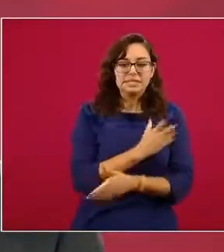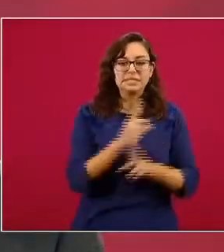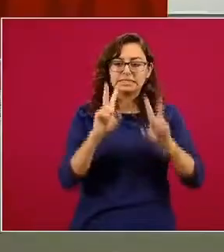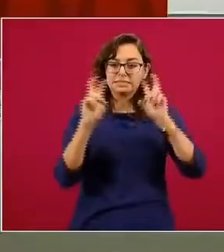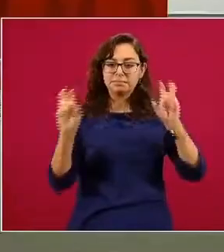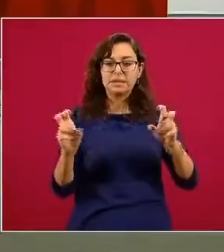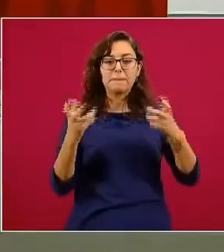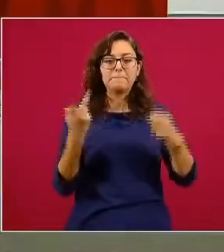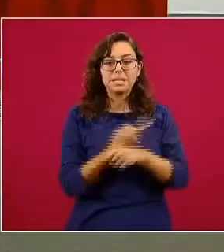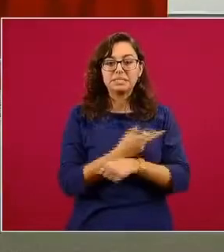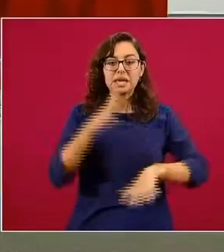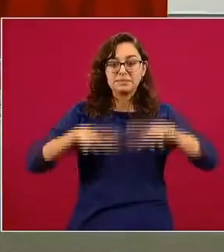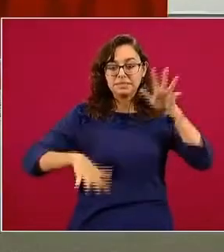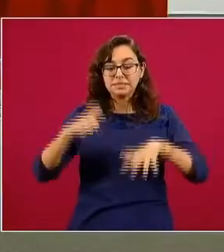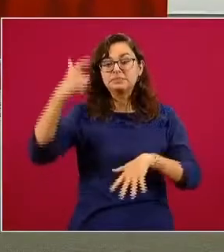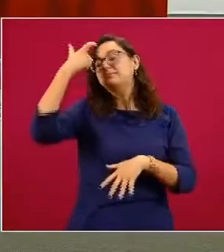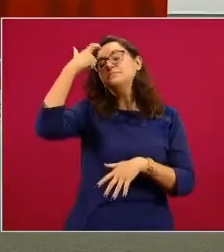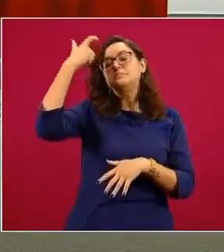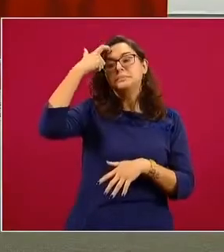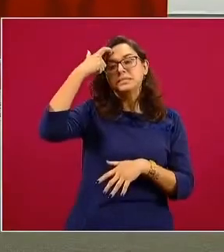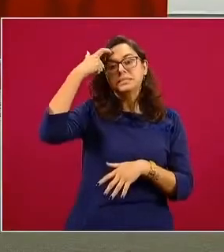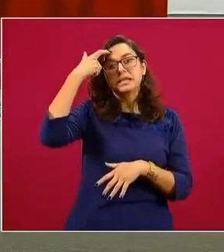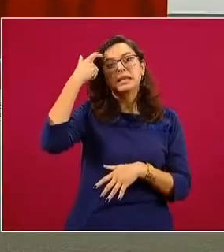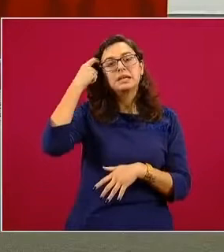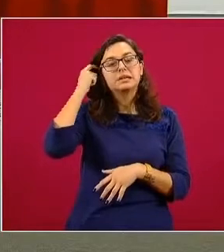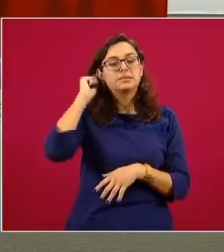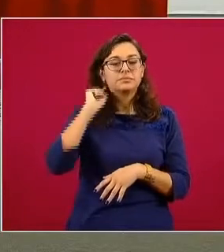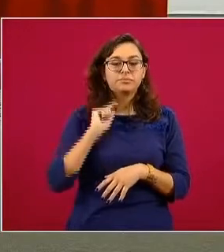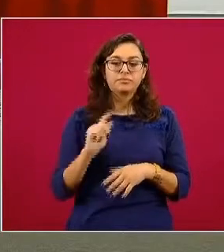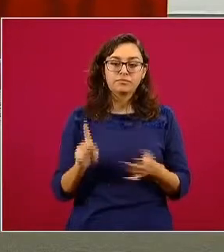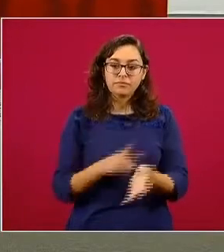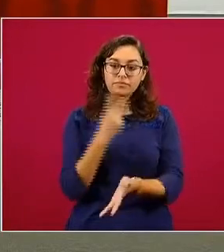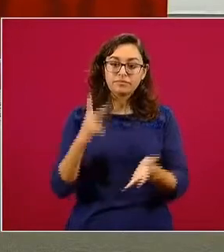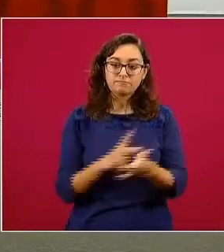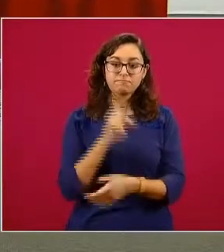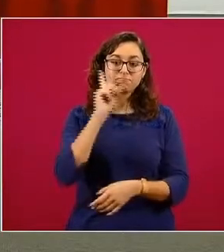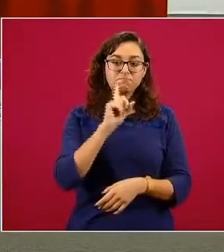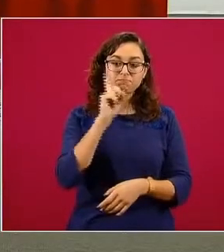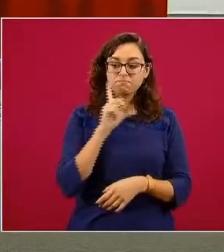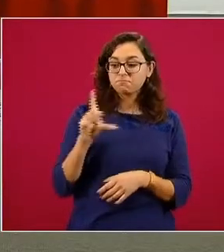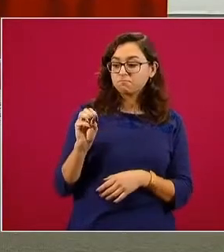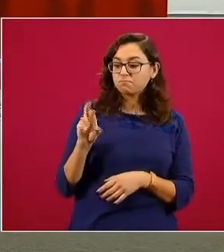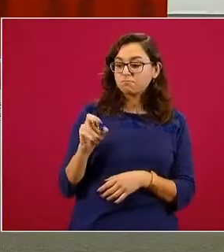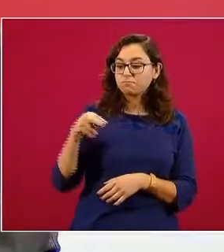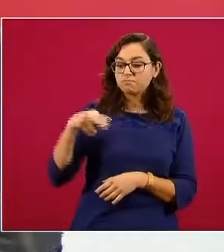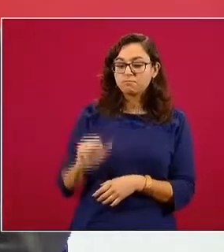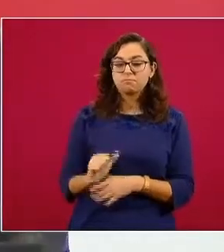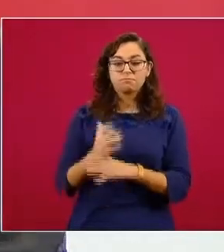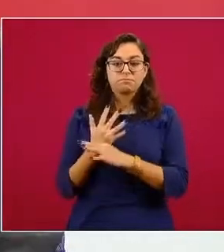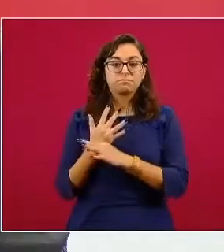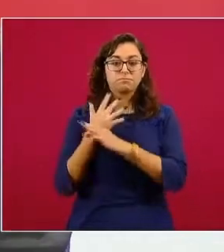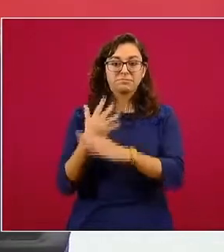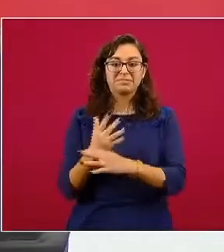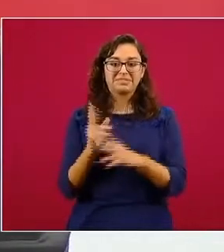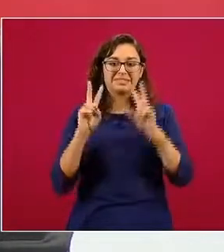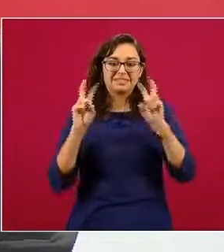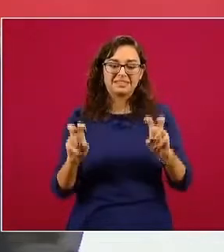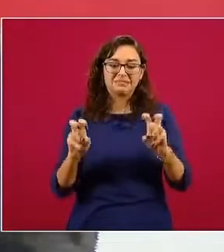a fenómenos de la mente humana y uno de ellos, lo ha explicado la doctora Lorena Rodríguez Bores, es el proceso del